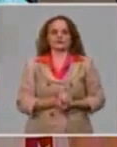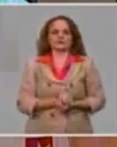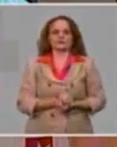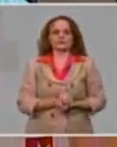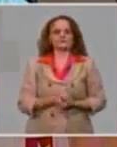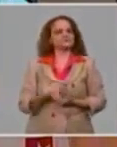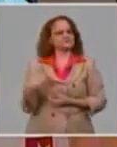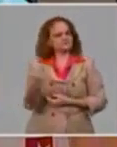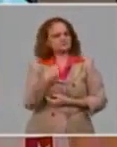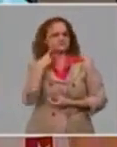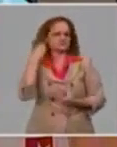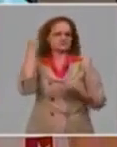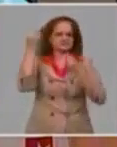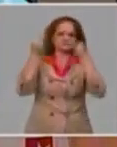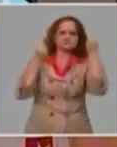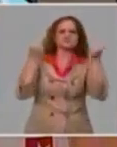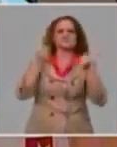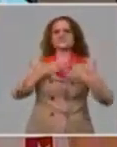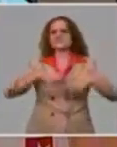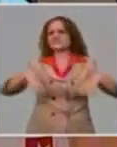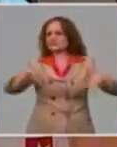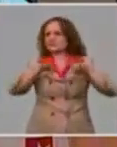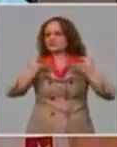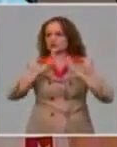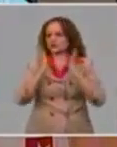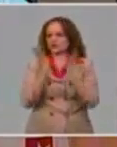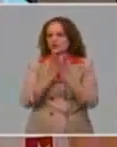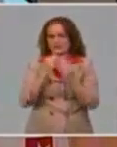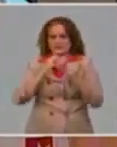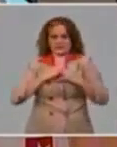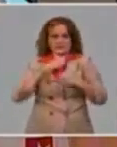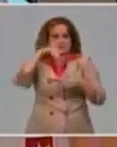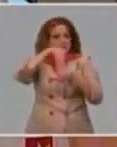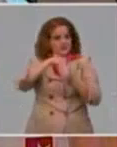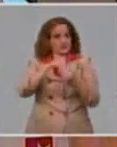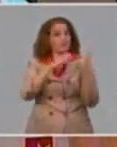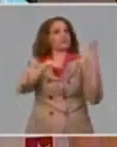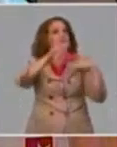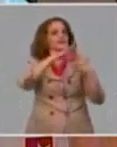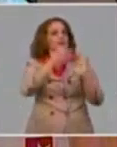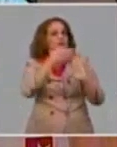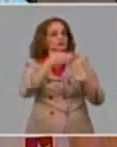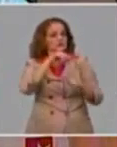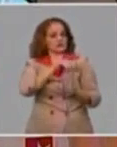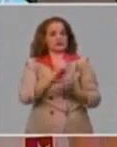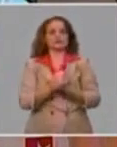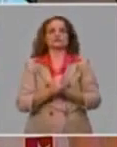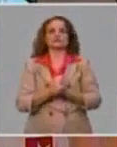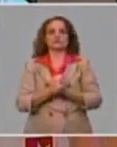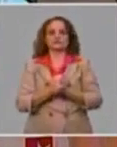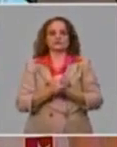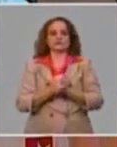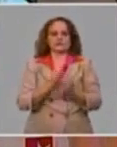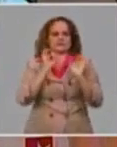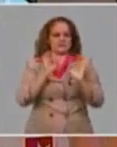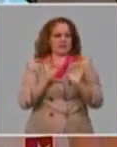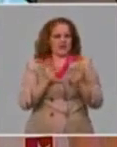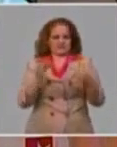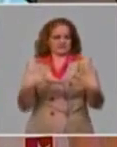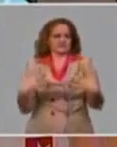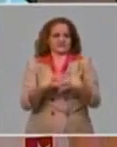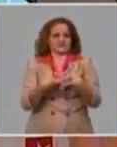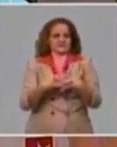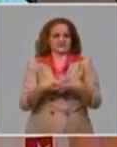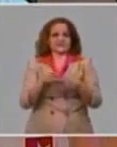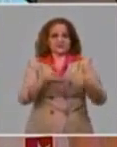Nosotros, análisis de la situación general del ministerio a partir de la situación creada por la pandemia, y